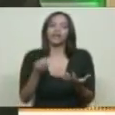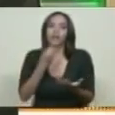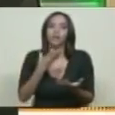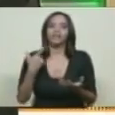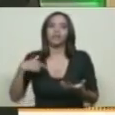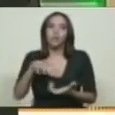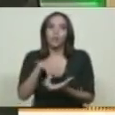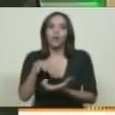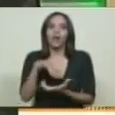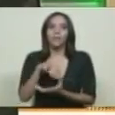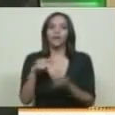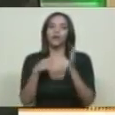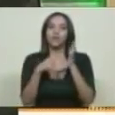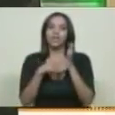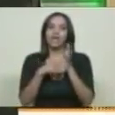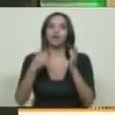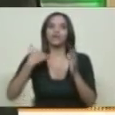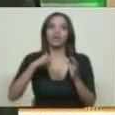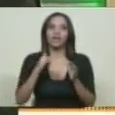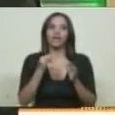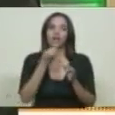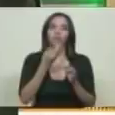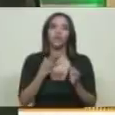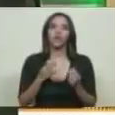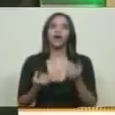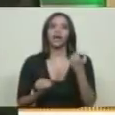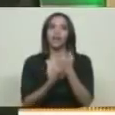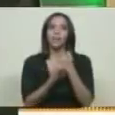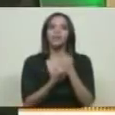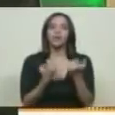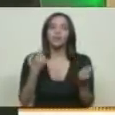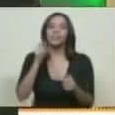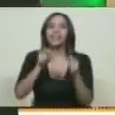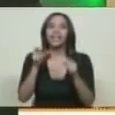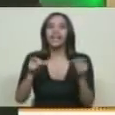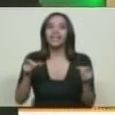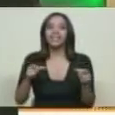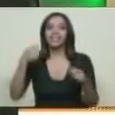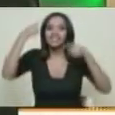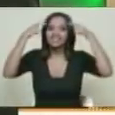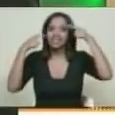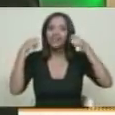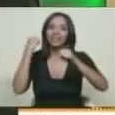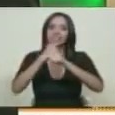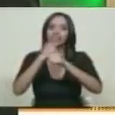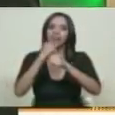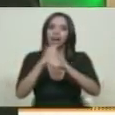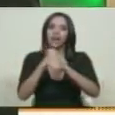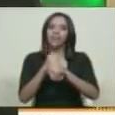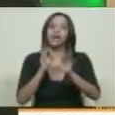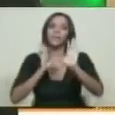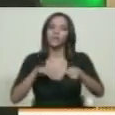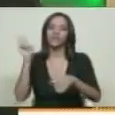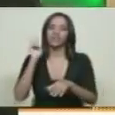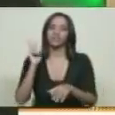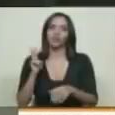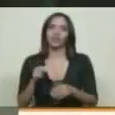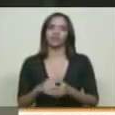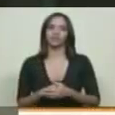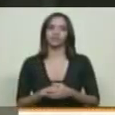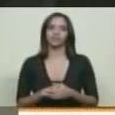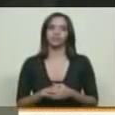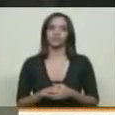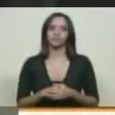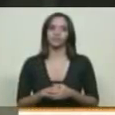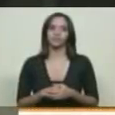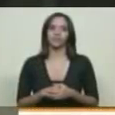problema ya con una deuda que hay y bueno, hay que apoyarles porque es gente que es chavista, es trabajadora y que apoya a Venezuela también en Uruguay. Así mismo será la